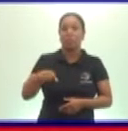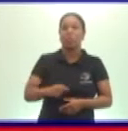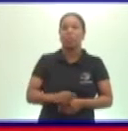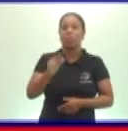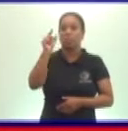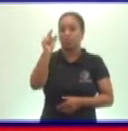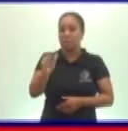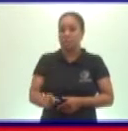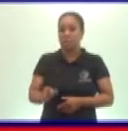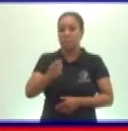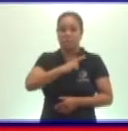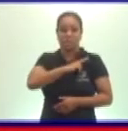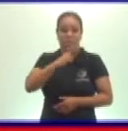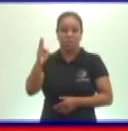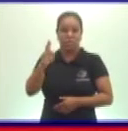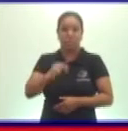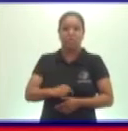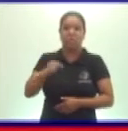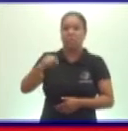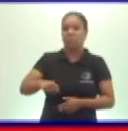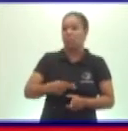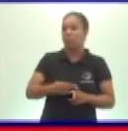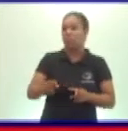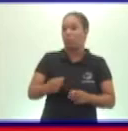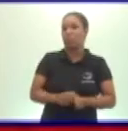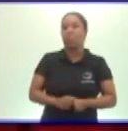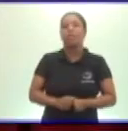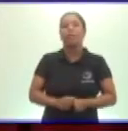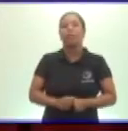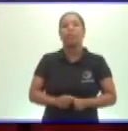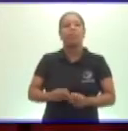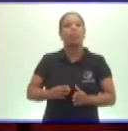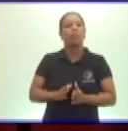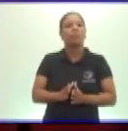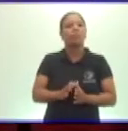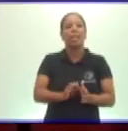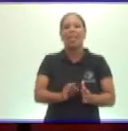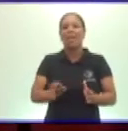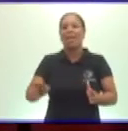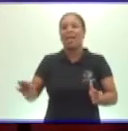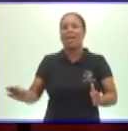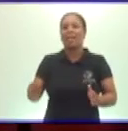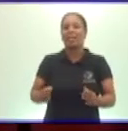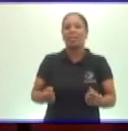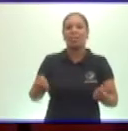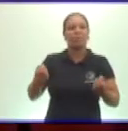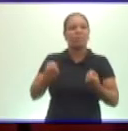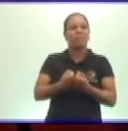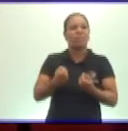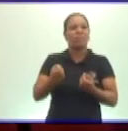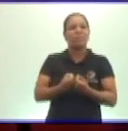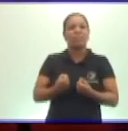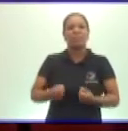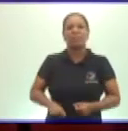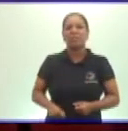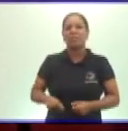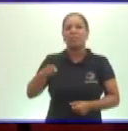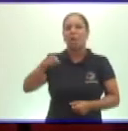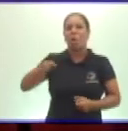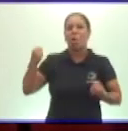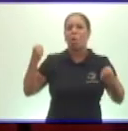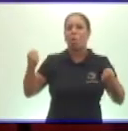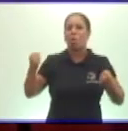estas personalidades, estos hechos, trazaron la línea de enfrentarse a una hegemonía. de enfrentarse a un poder